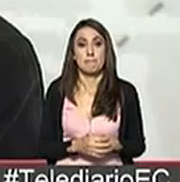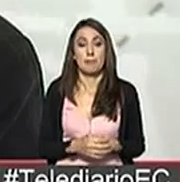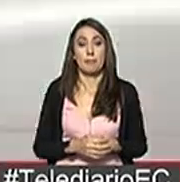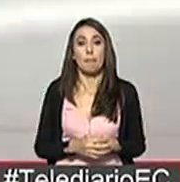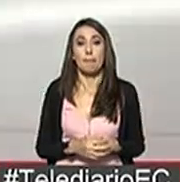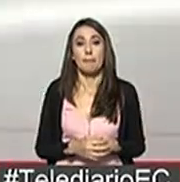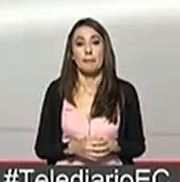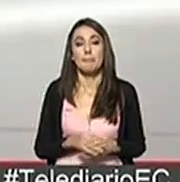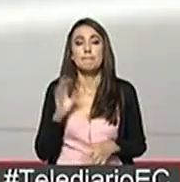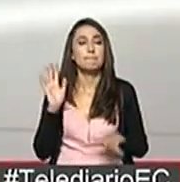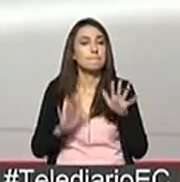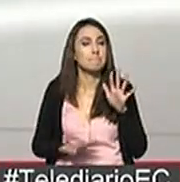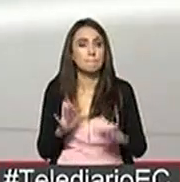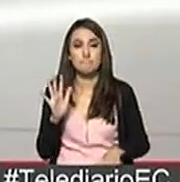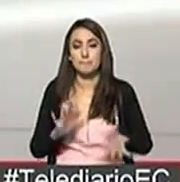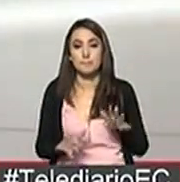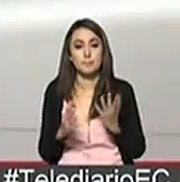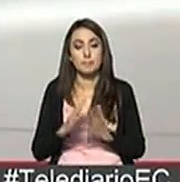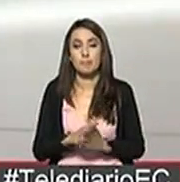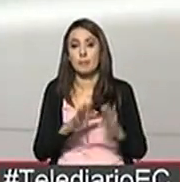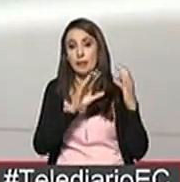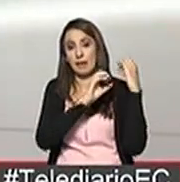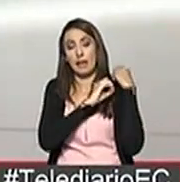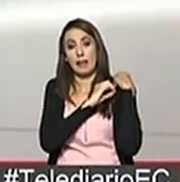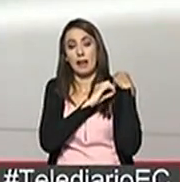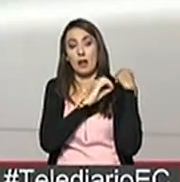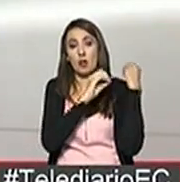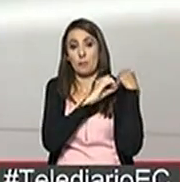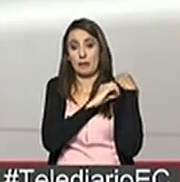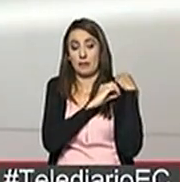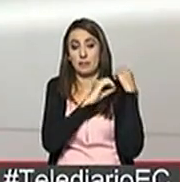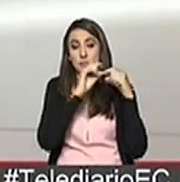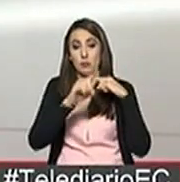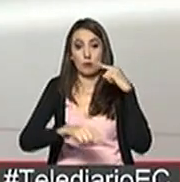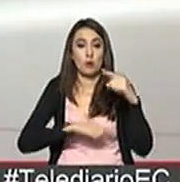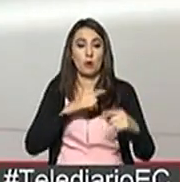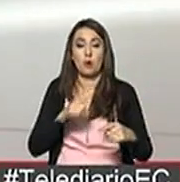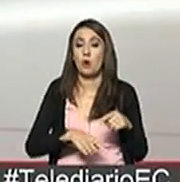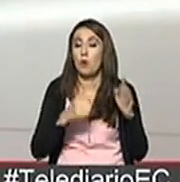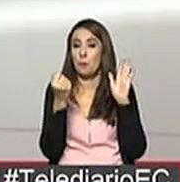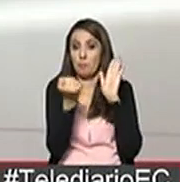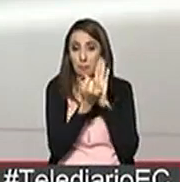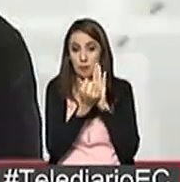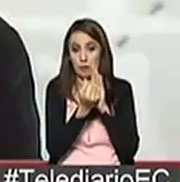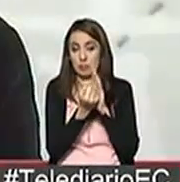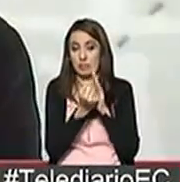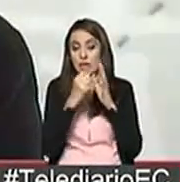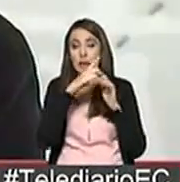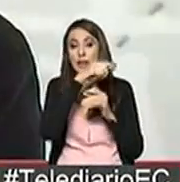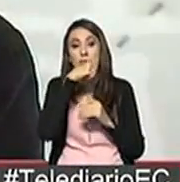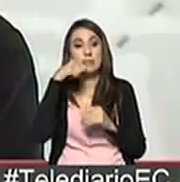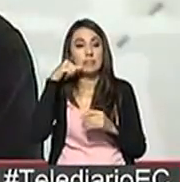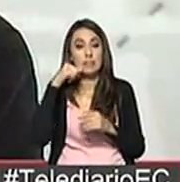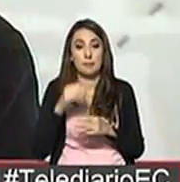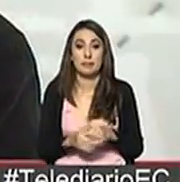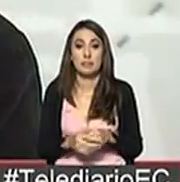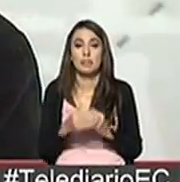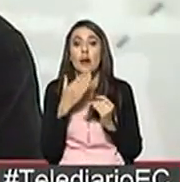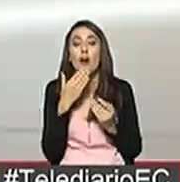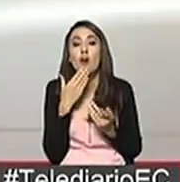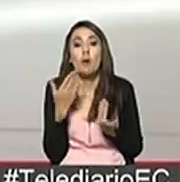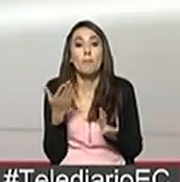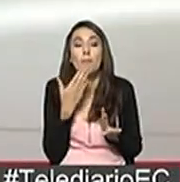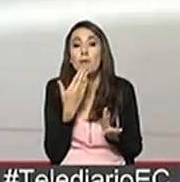Y en cuanto a la eliminación de la obligatoriedad de la aplicación del sello CIMAR, en cervezas artesanales. ¿En qué